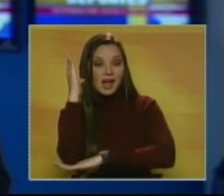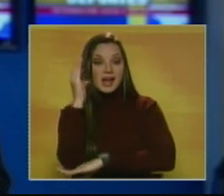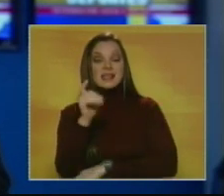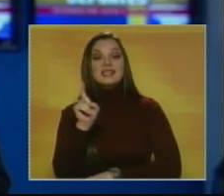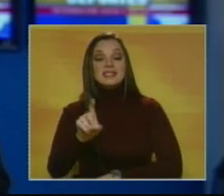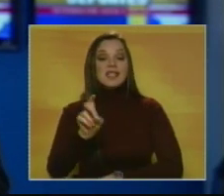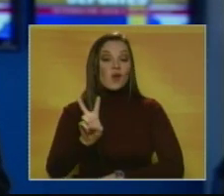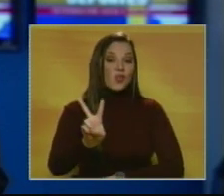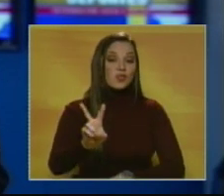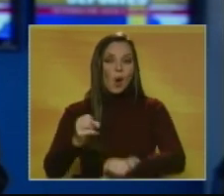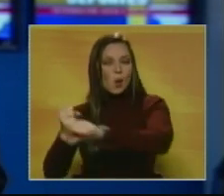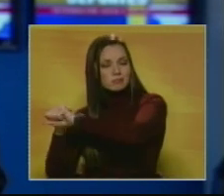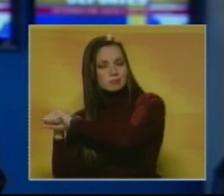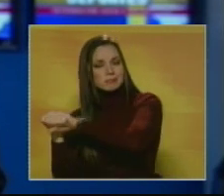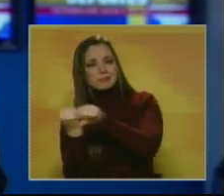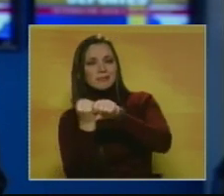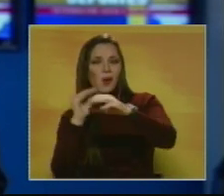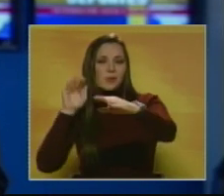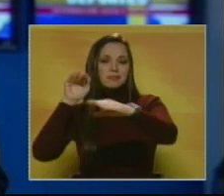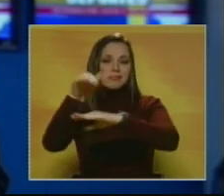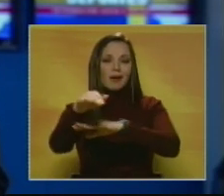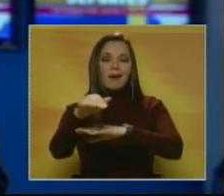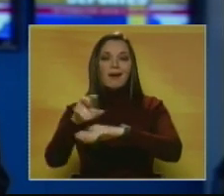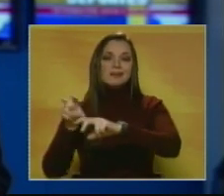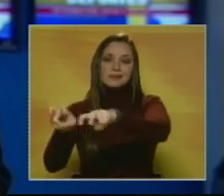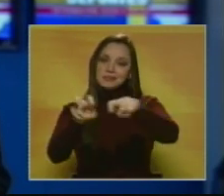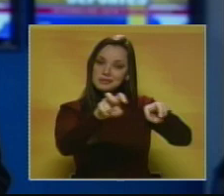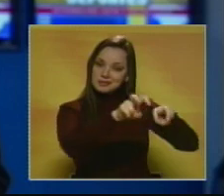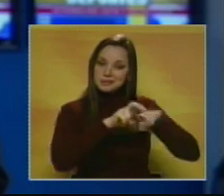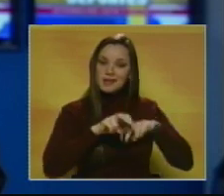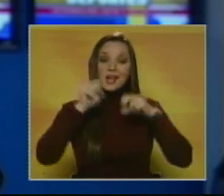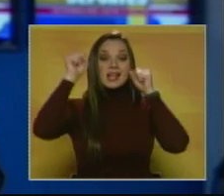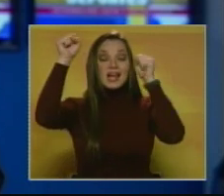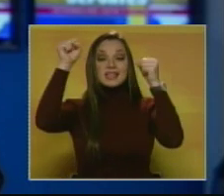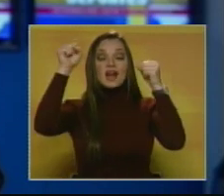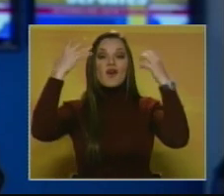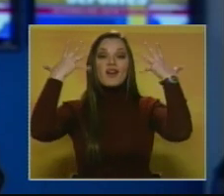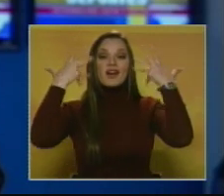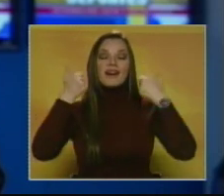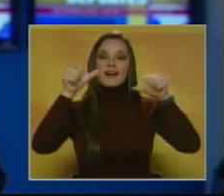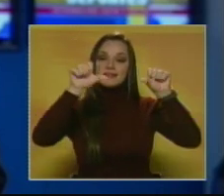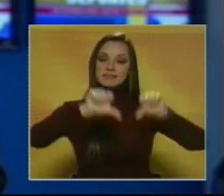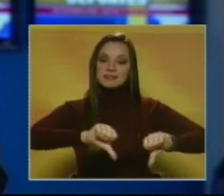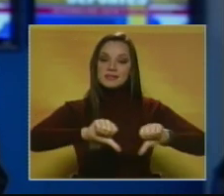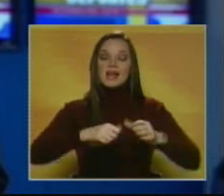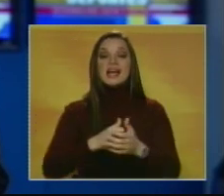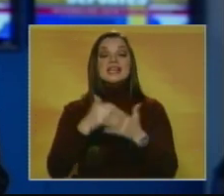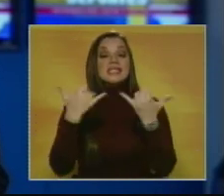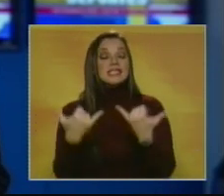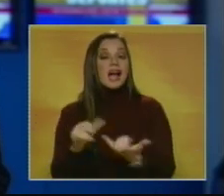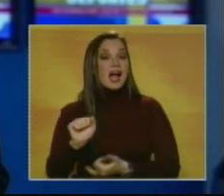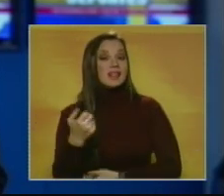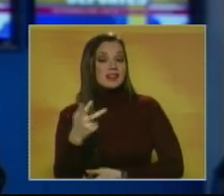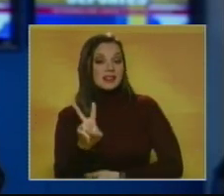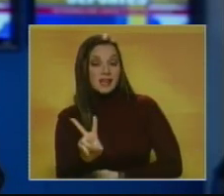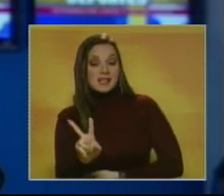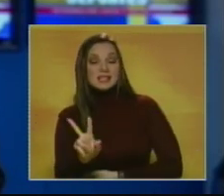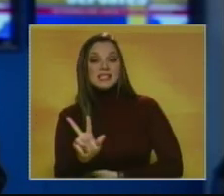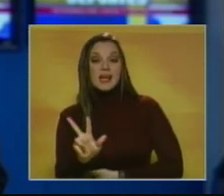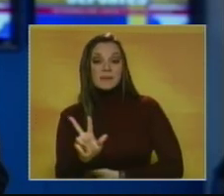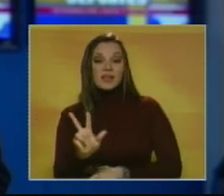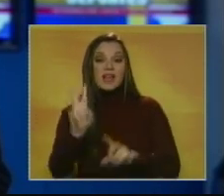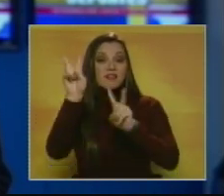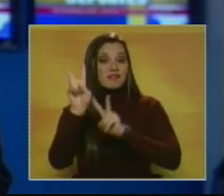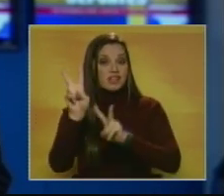2 batazos para vencer a los Leones de Caracas, 2 carreras por una. Así, el conjunto crepuscular llegó a 13 victorias en la temporada y pasó